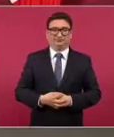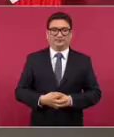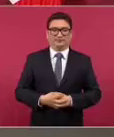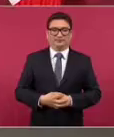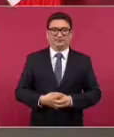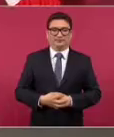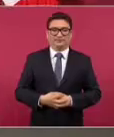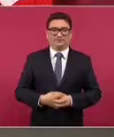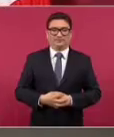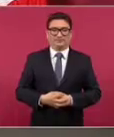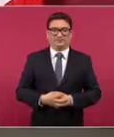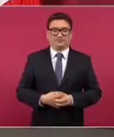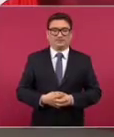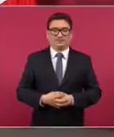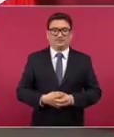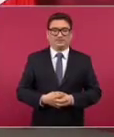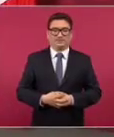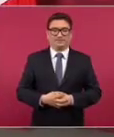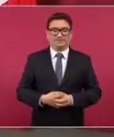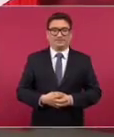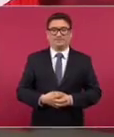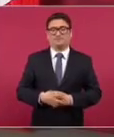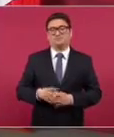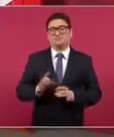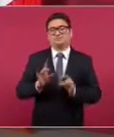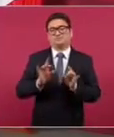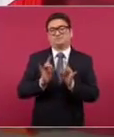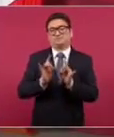Y como suele pasar,